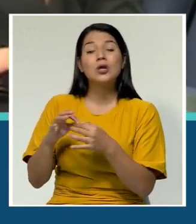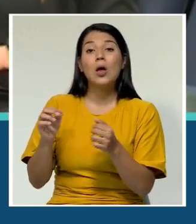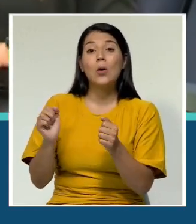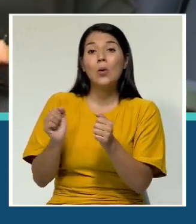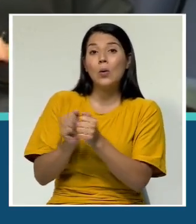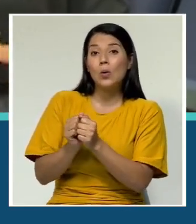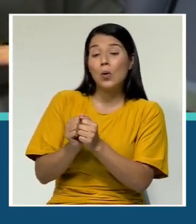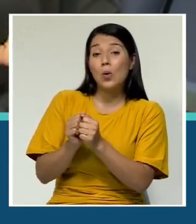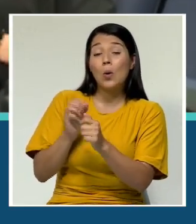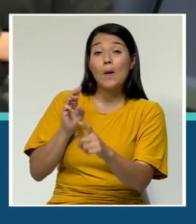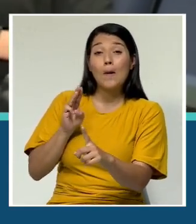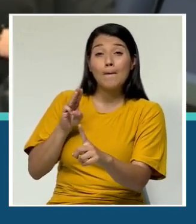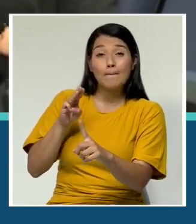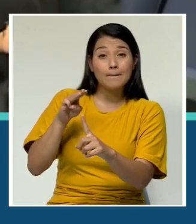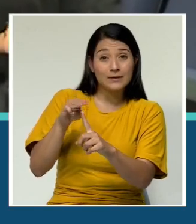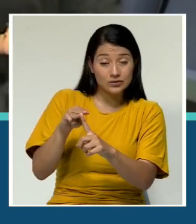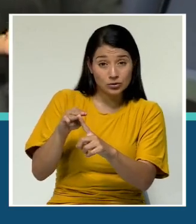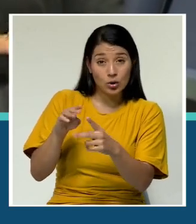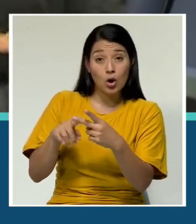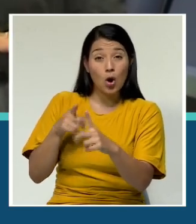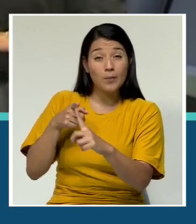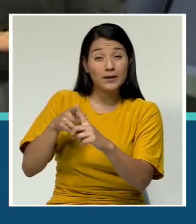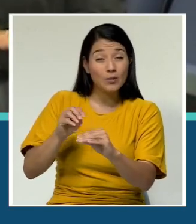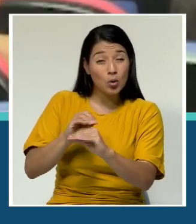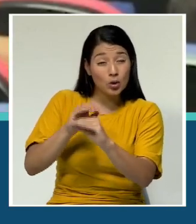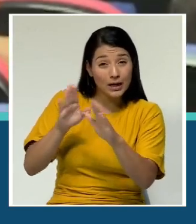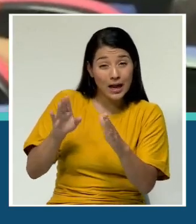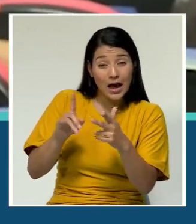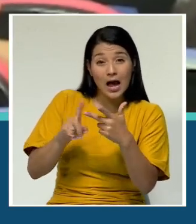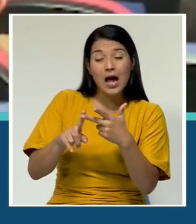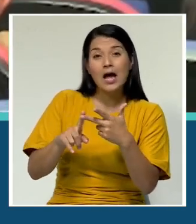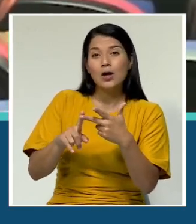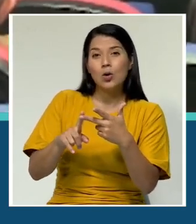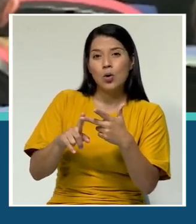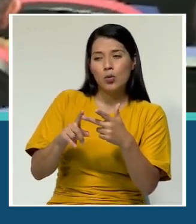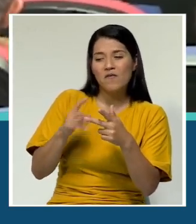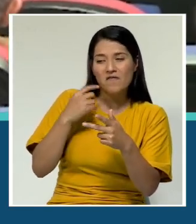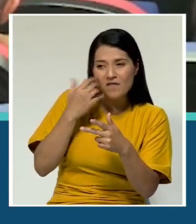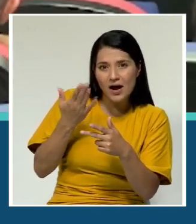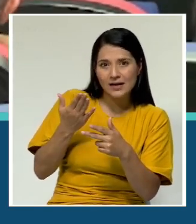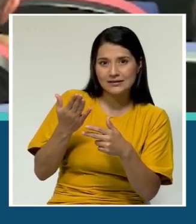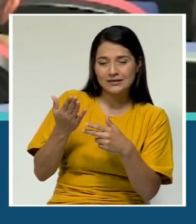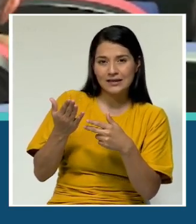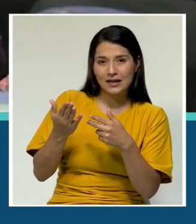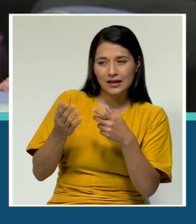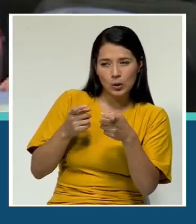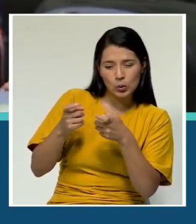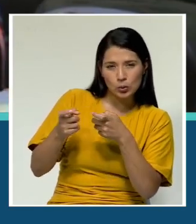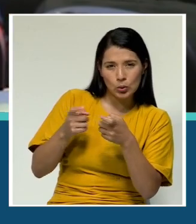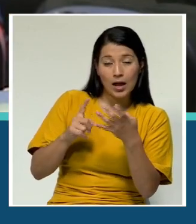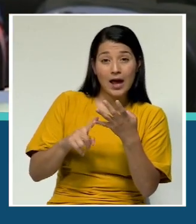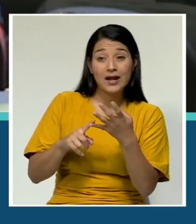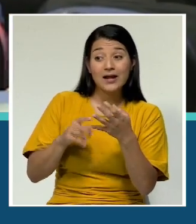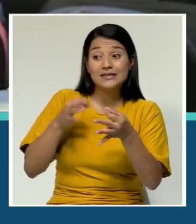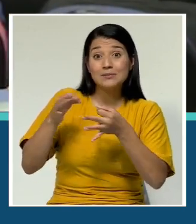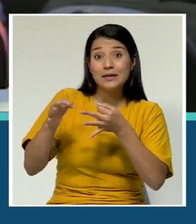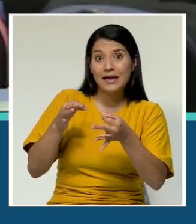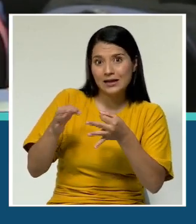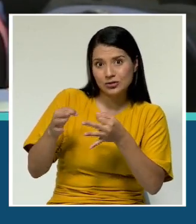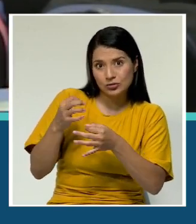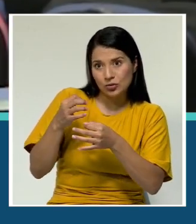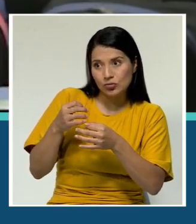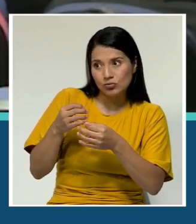Va a ser un gabinete muy disciplinado en términos de misión, objetivos claros,